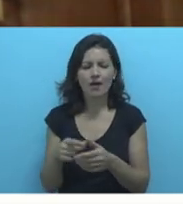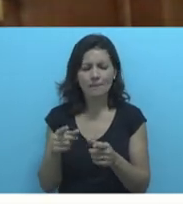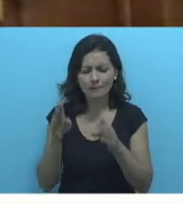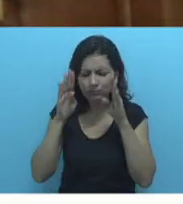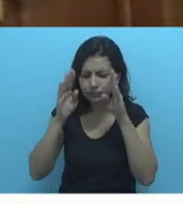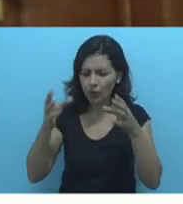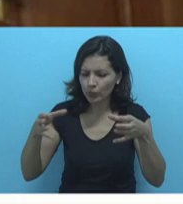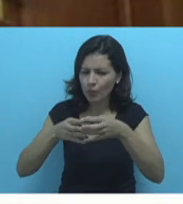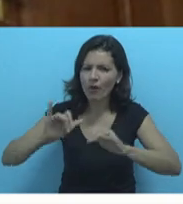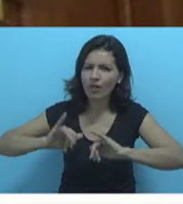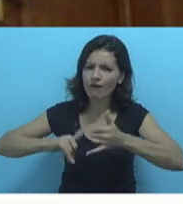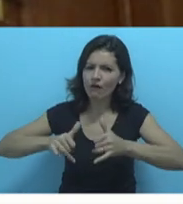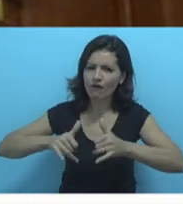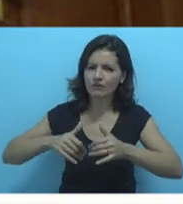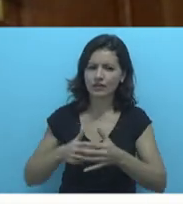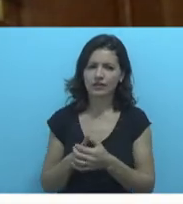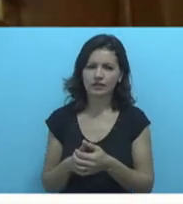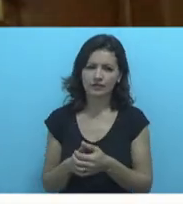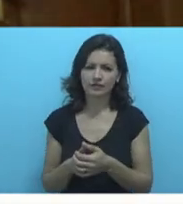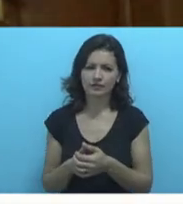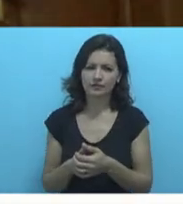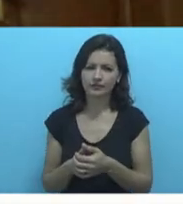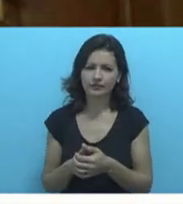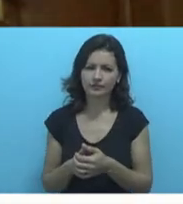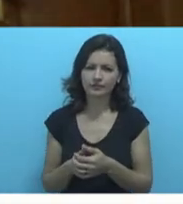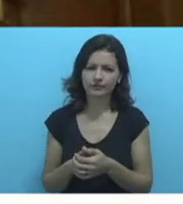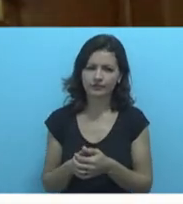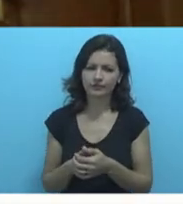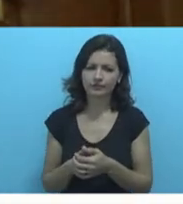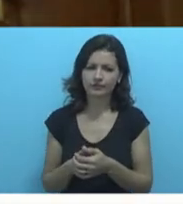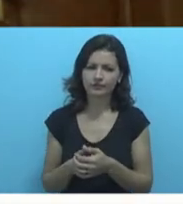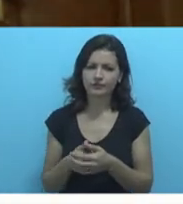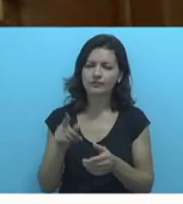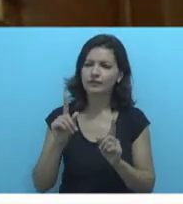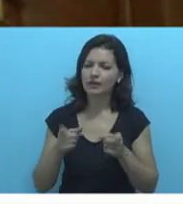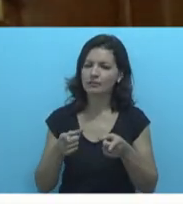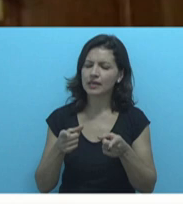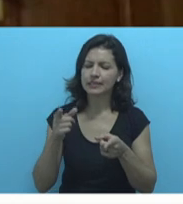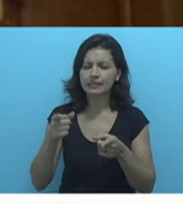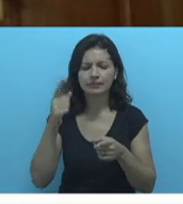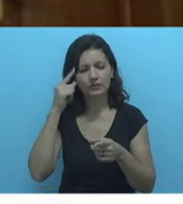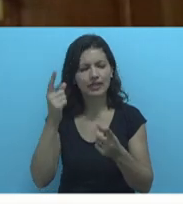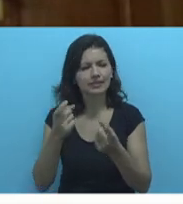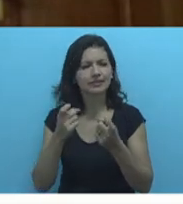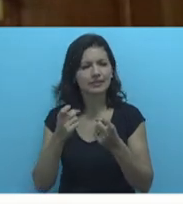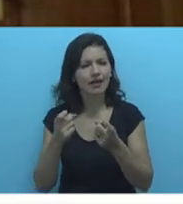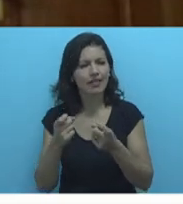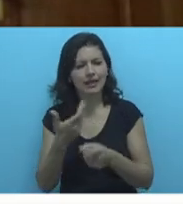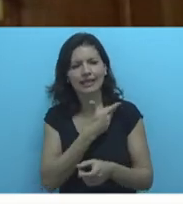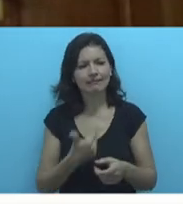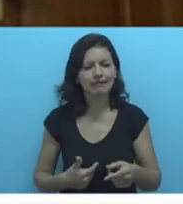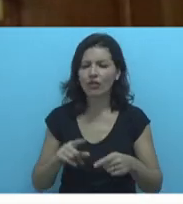de esta provincia, que creyó en la necesidad de que el Estado, de que la política les diera oportunidades, les